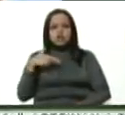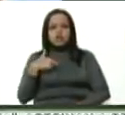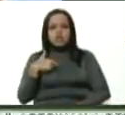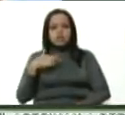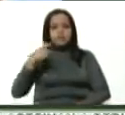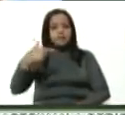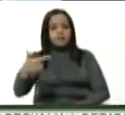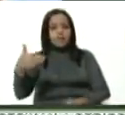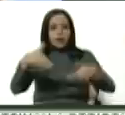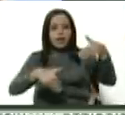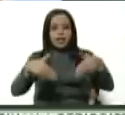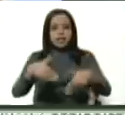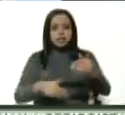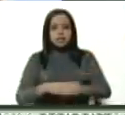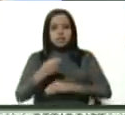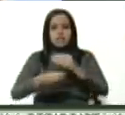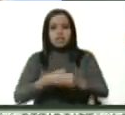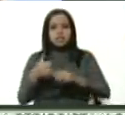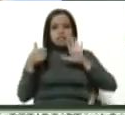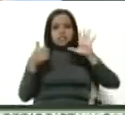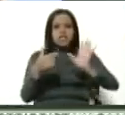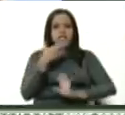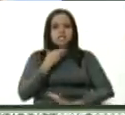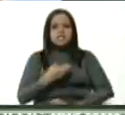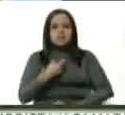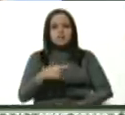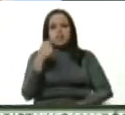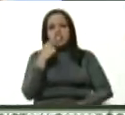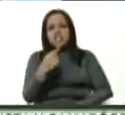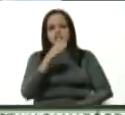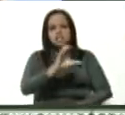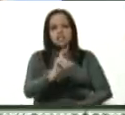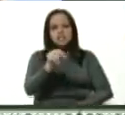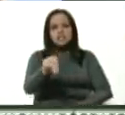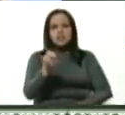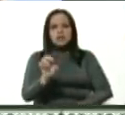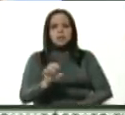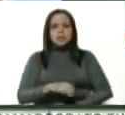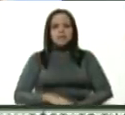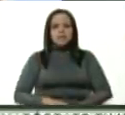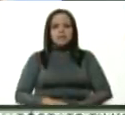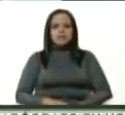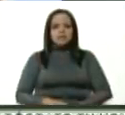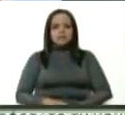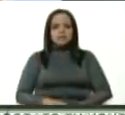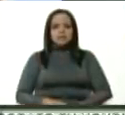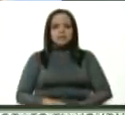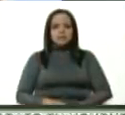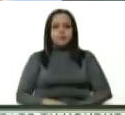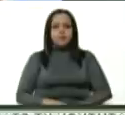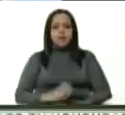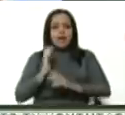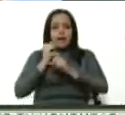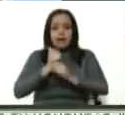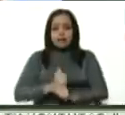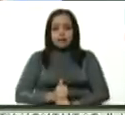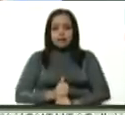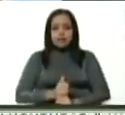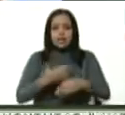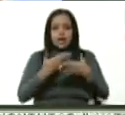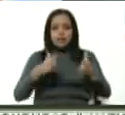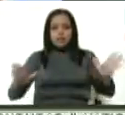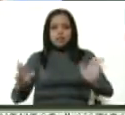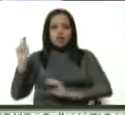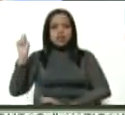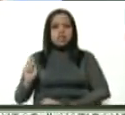elecciones parlamentarias, que serán el 6 de diciembre, como dijo el Consejo Nacional Electoral, con esa serie de garantías y de ampliación incluso de los cargos